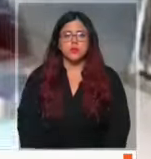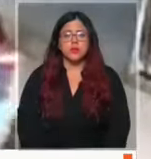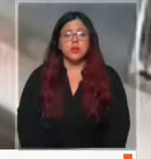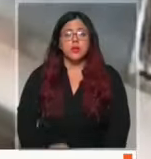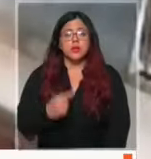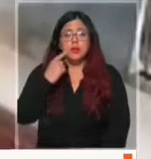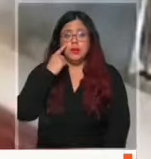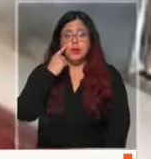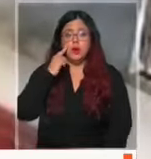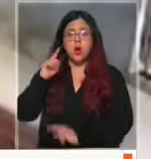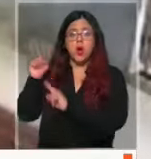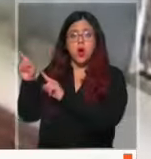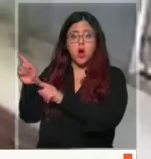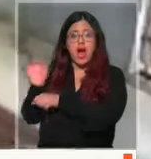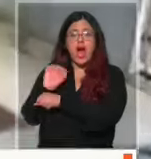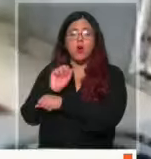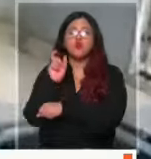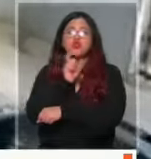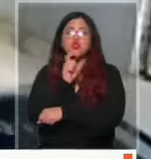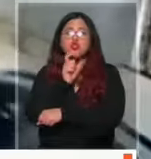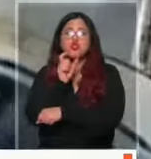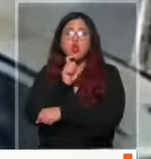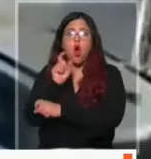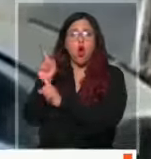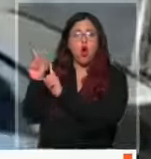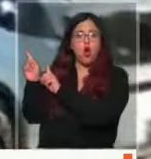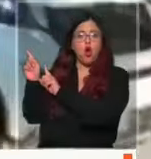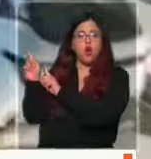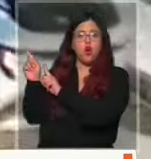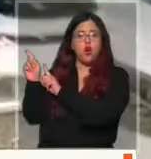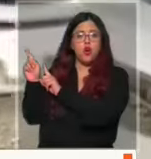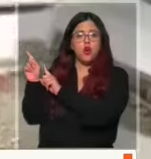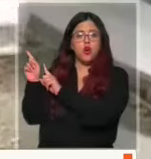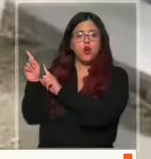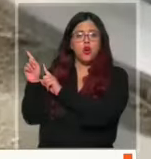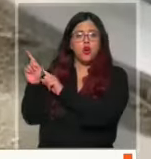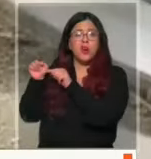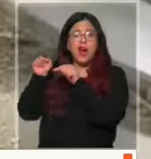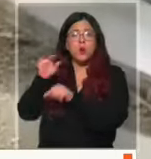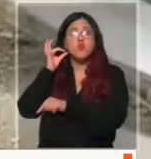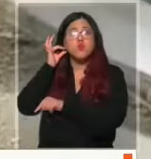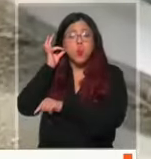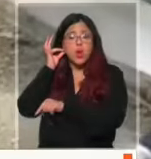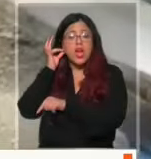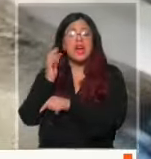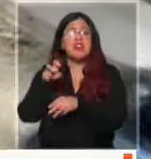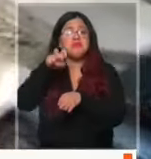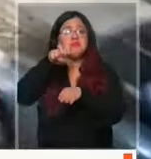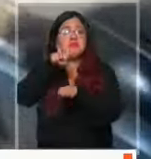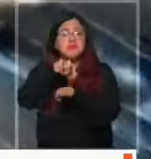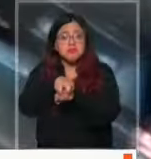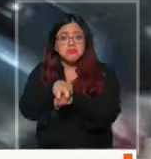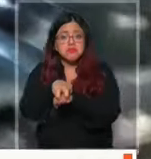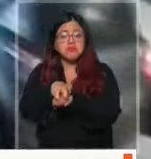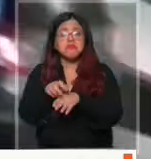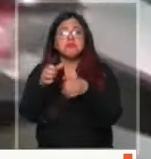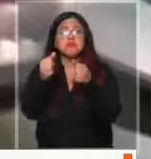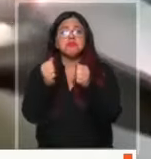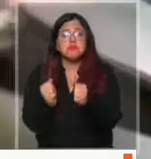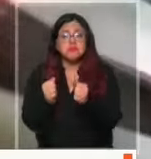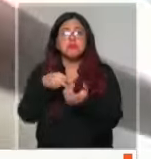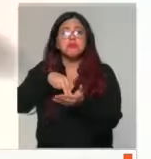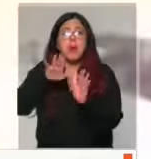Atención a este vehículo rojo estacionado a la izquierda de la pantalla. En él, una mujer al volante que espera a alguien que saldrá